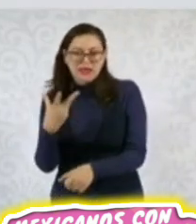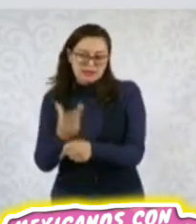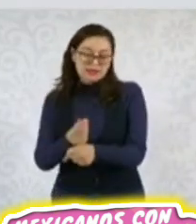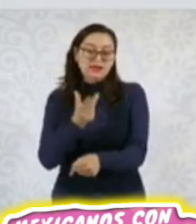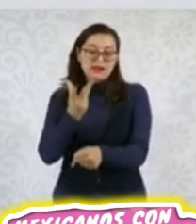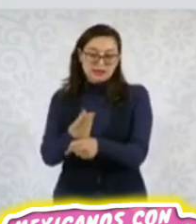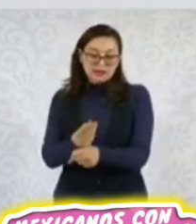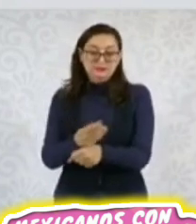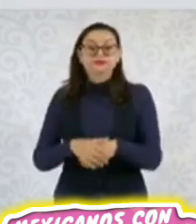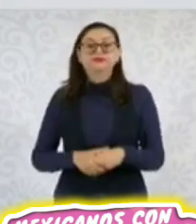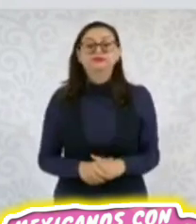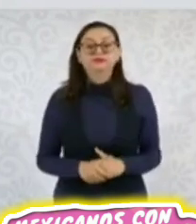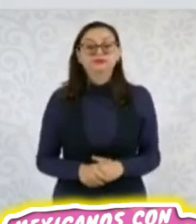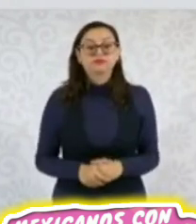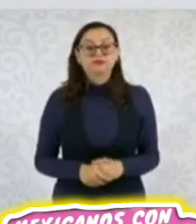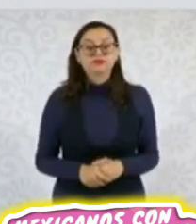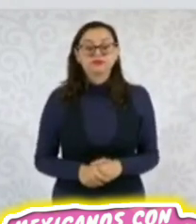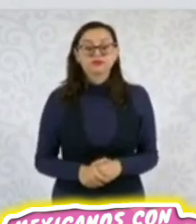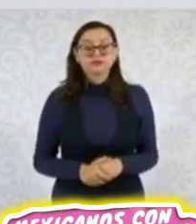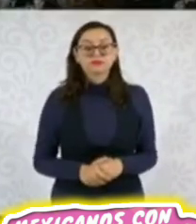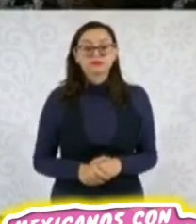funcionar.